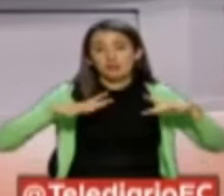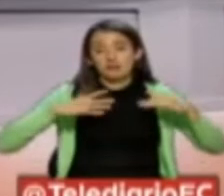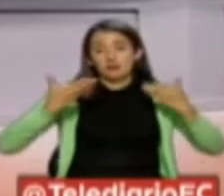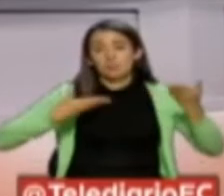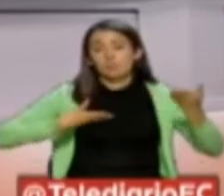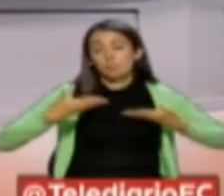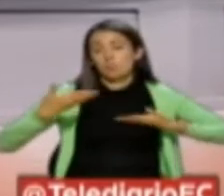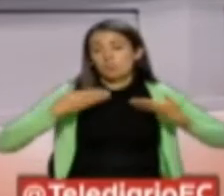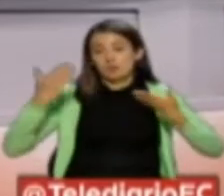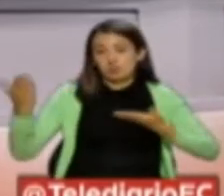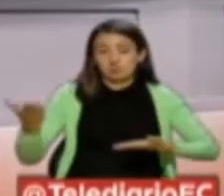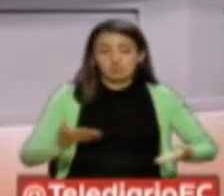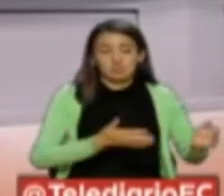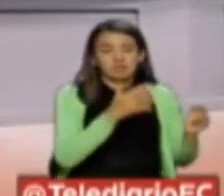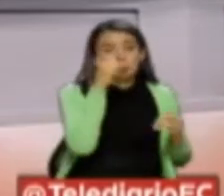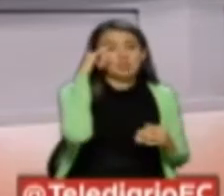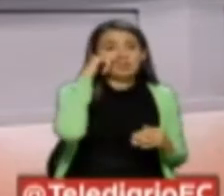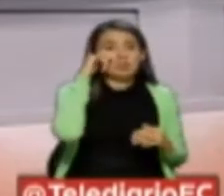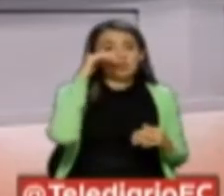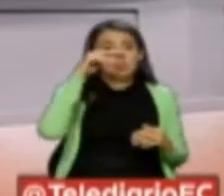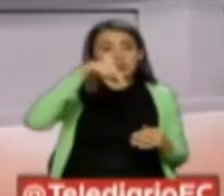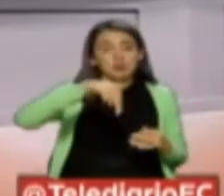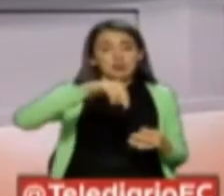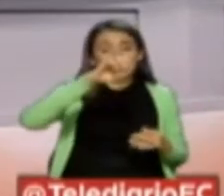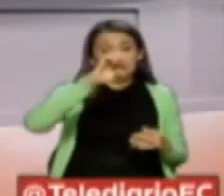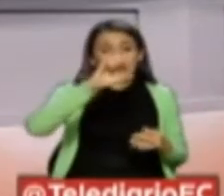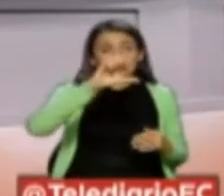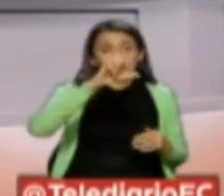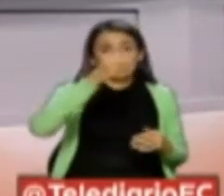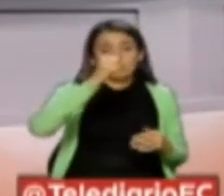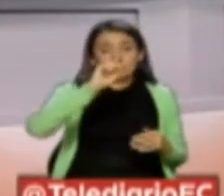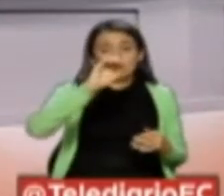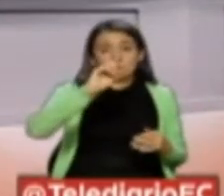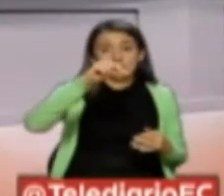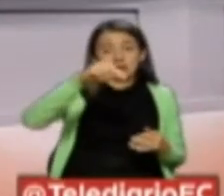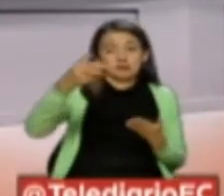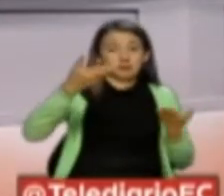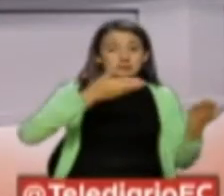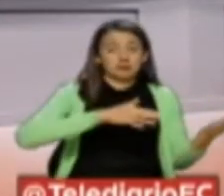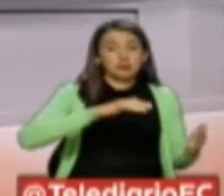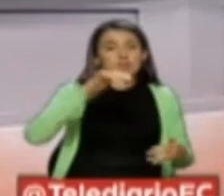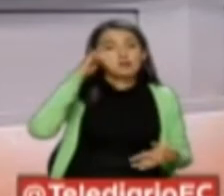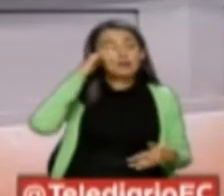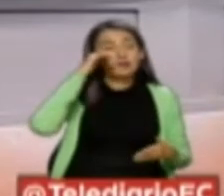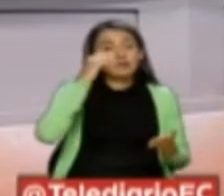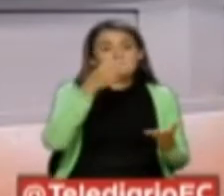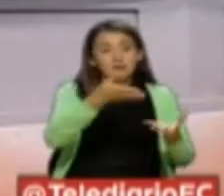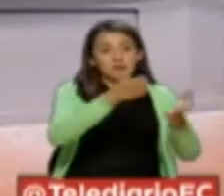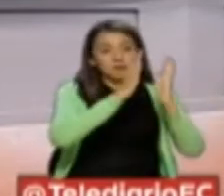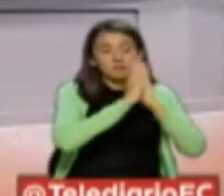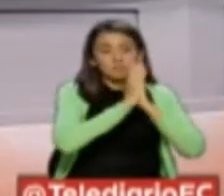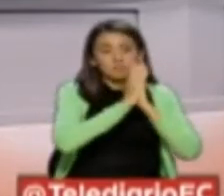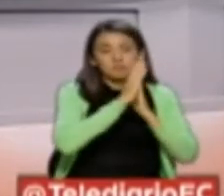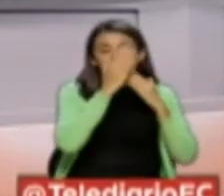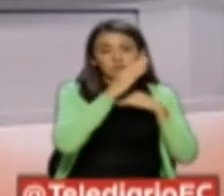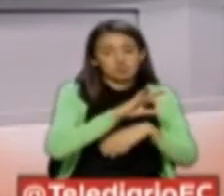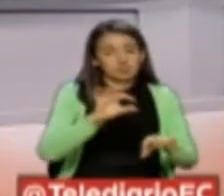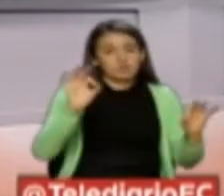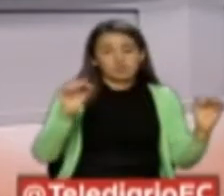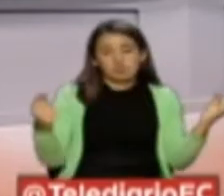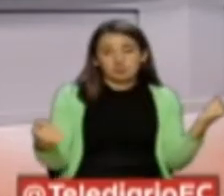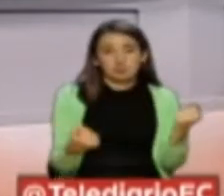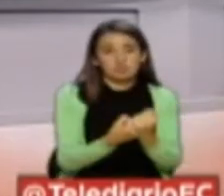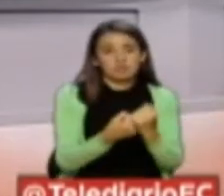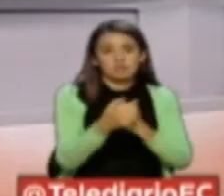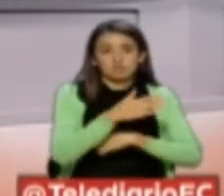llamar a nuestro querido Nelson Ancino, que es nuestro emprendedor del día de hoy, lo llama, le hace un pedido y así estamos apoyándonos,